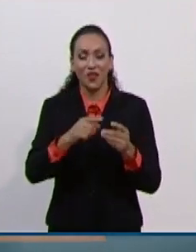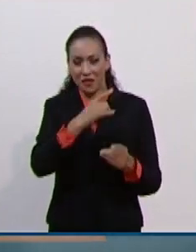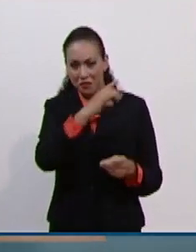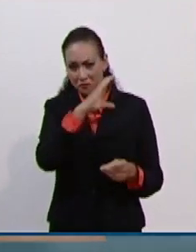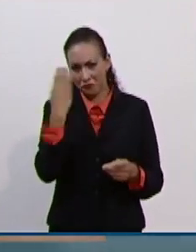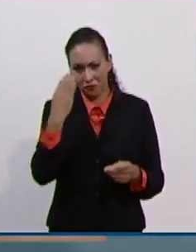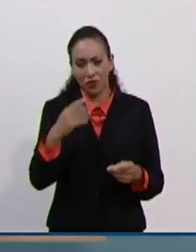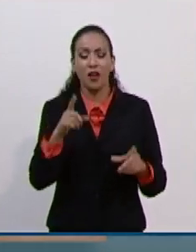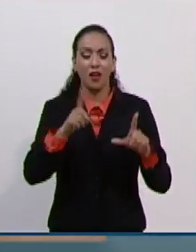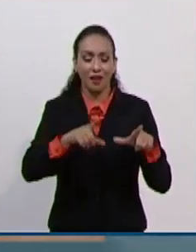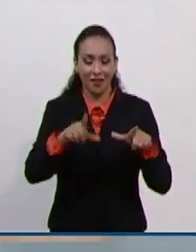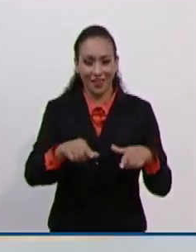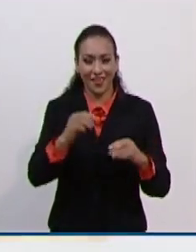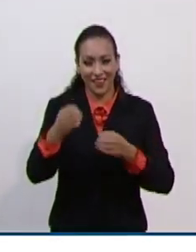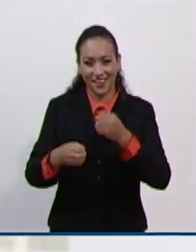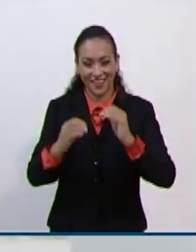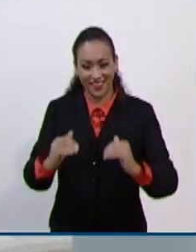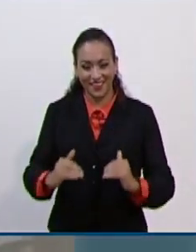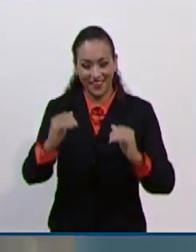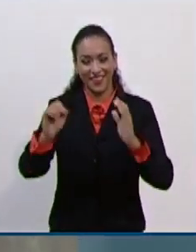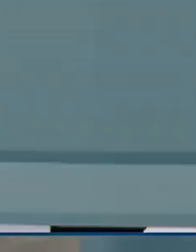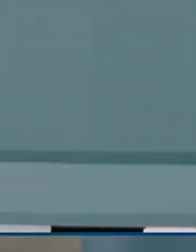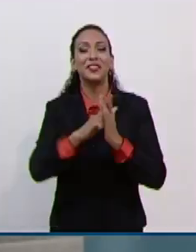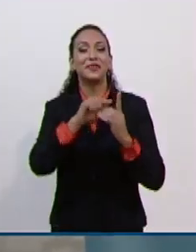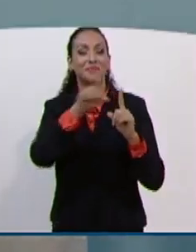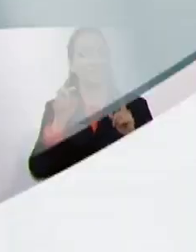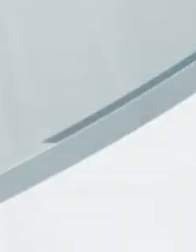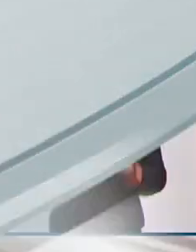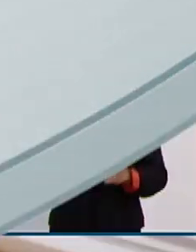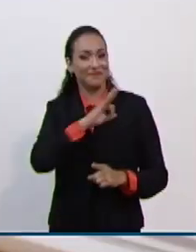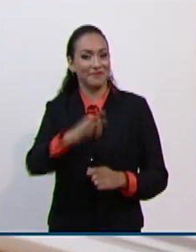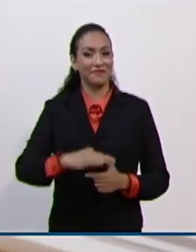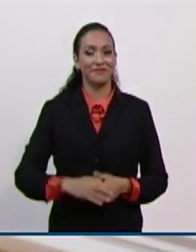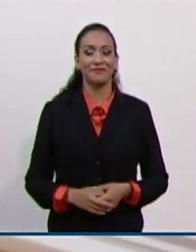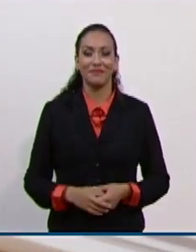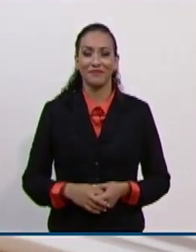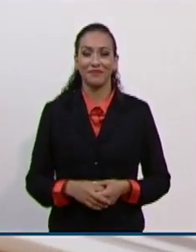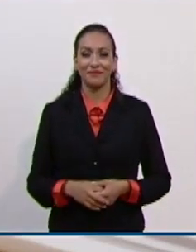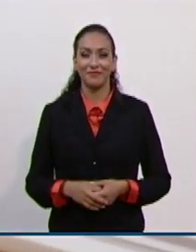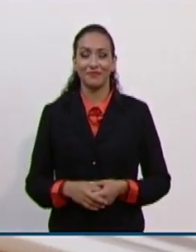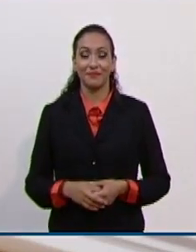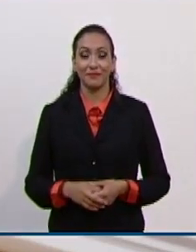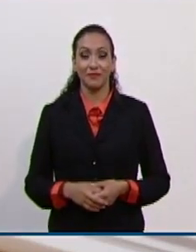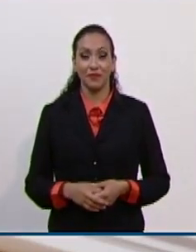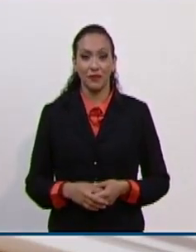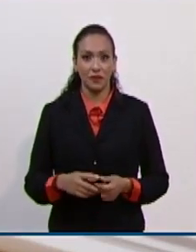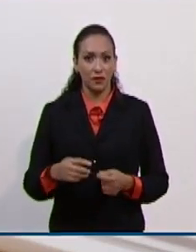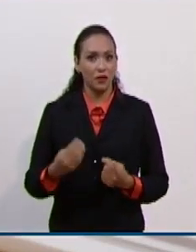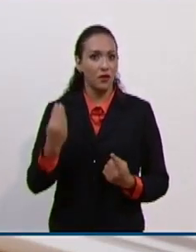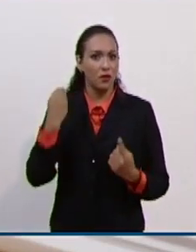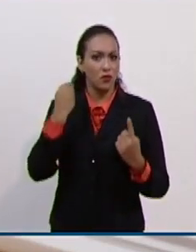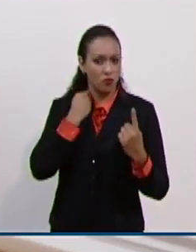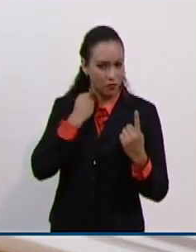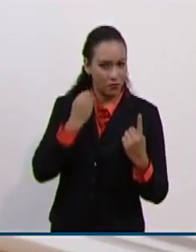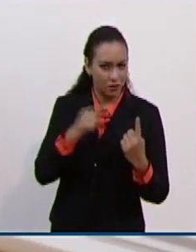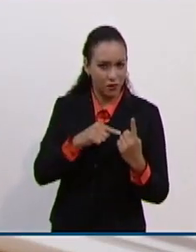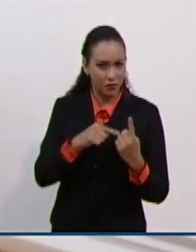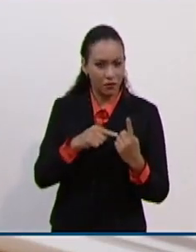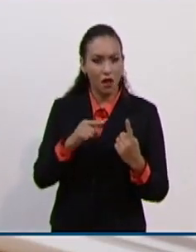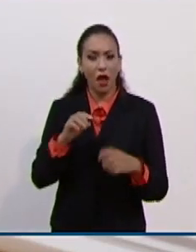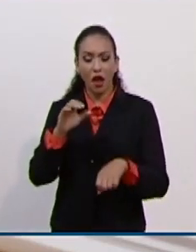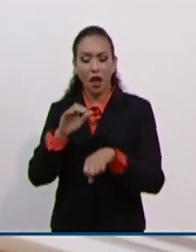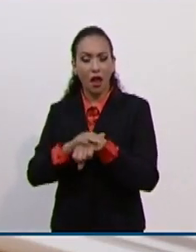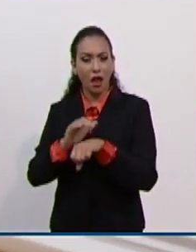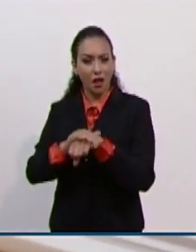gratuita en el sitio web de la Suprema Corte. Y un abogado no es ni debe ser amigo de sus